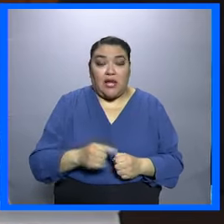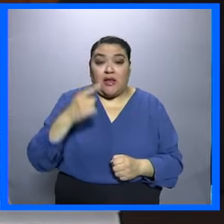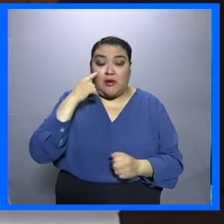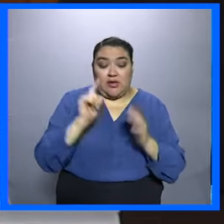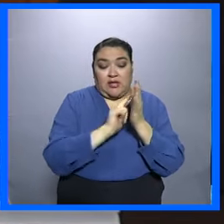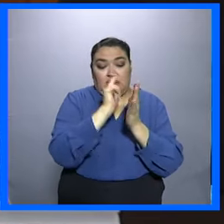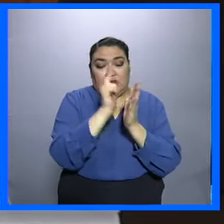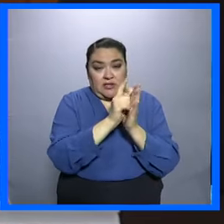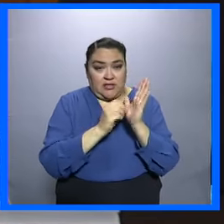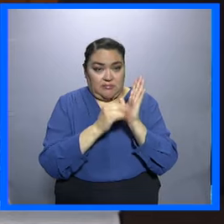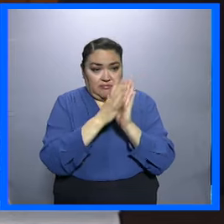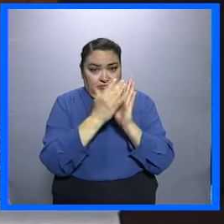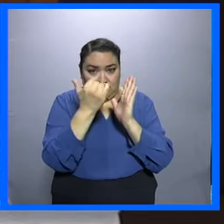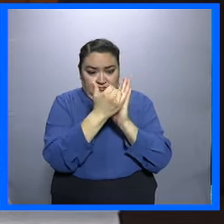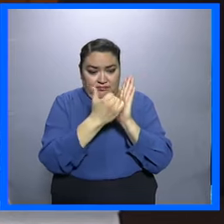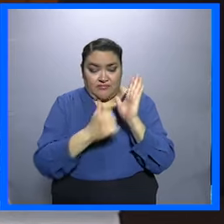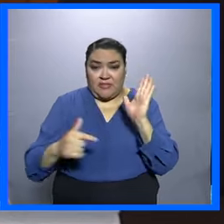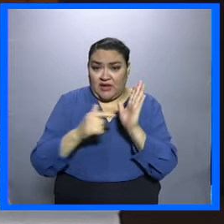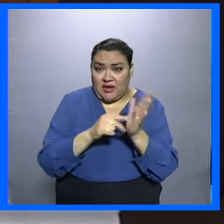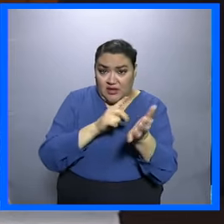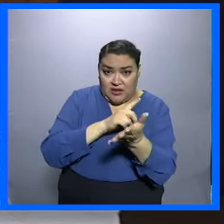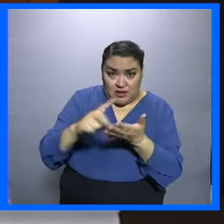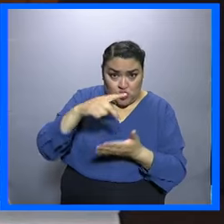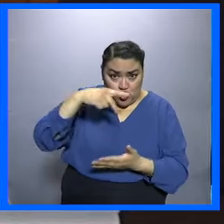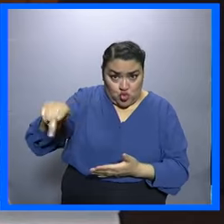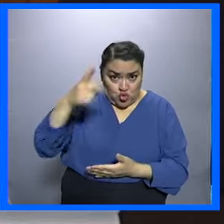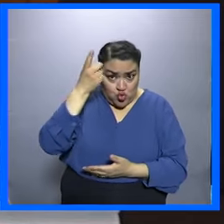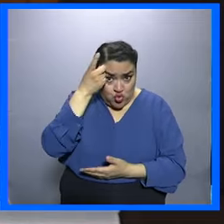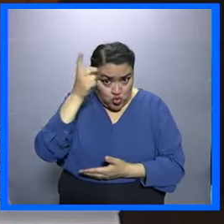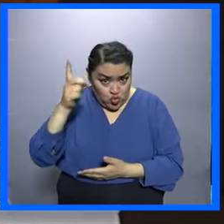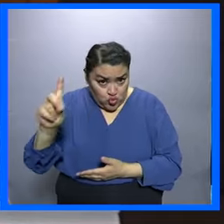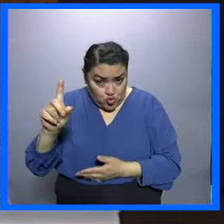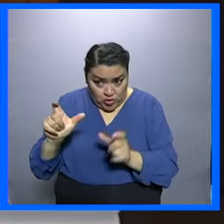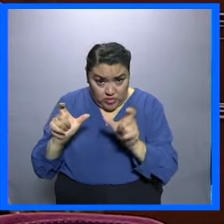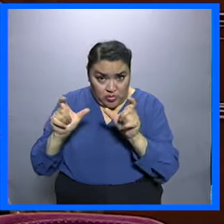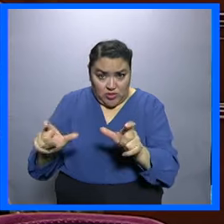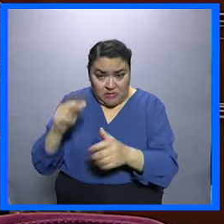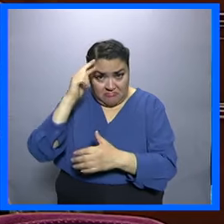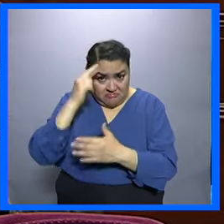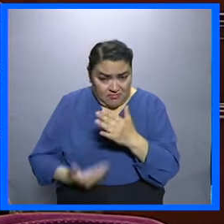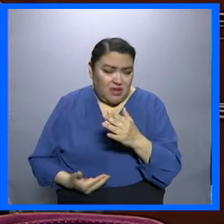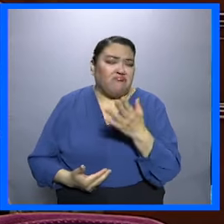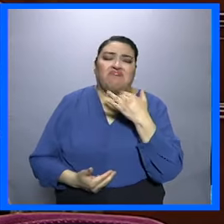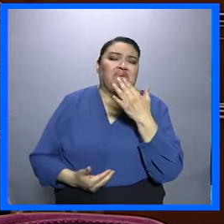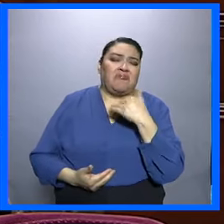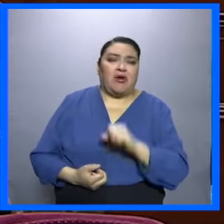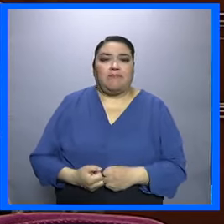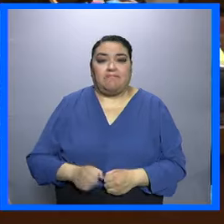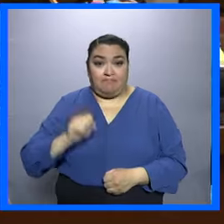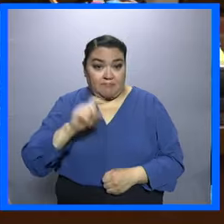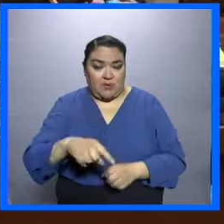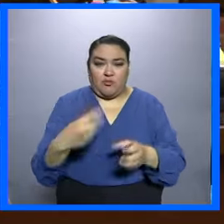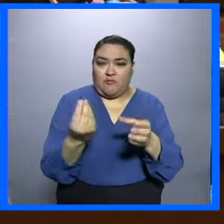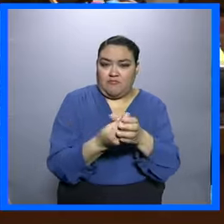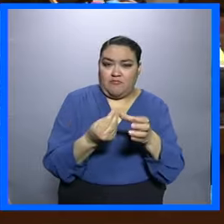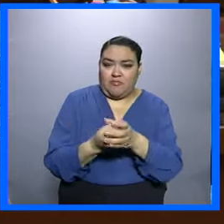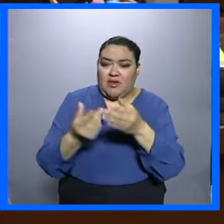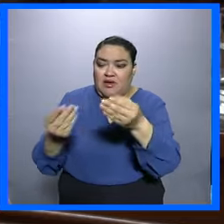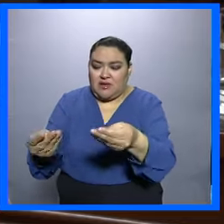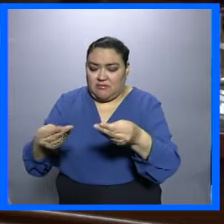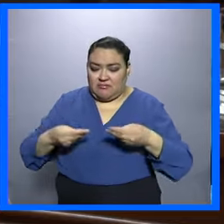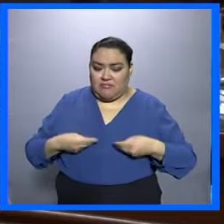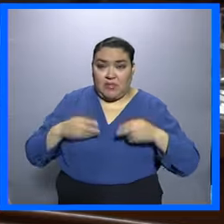normas cuestionadas no vulneran el derecho fundamental de seguridad jurídica. También en esta sesión pública atrajo un